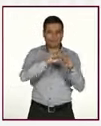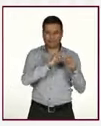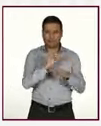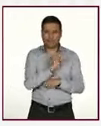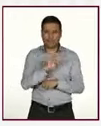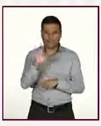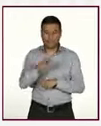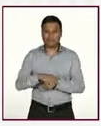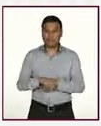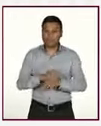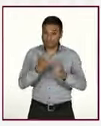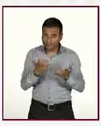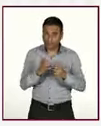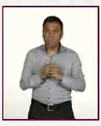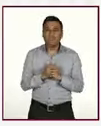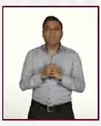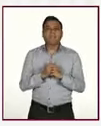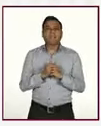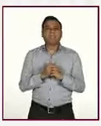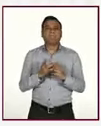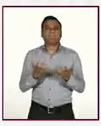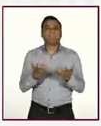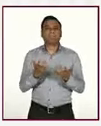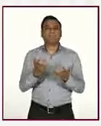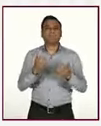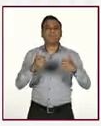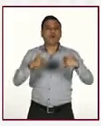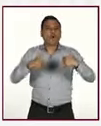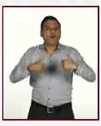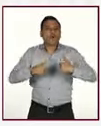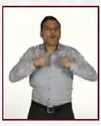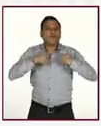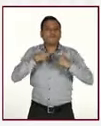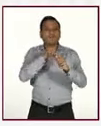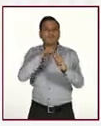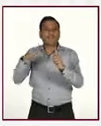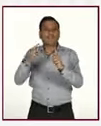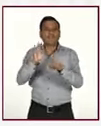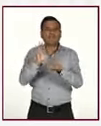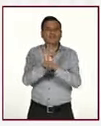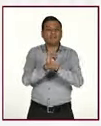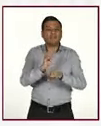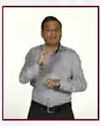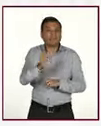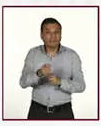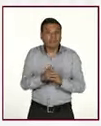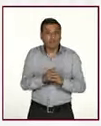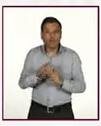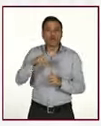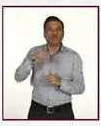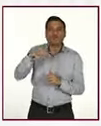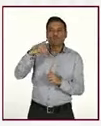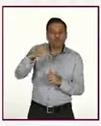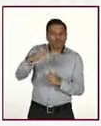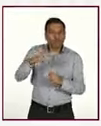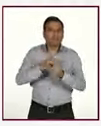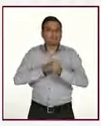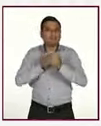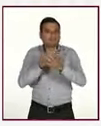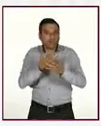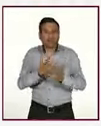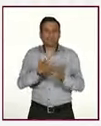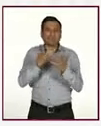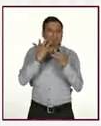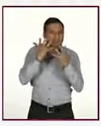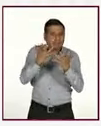Entonces, lo que hacemos en la perspectiva, o lo que se busca en la perspectiva de juventudes, es considerar sus expresiones, sus